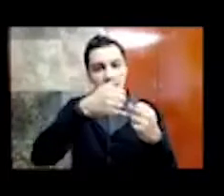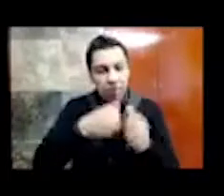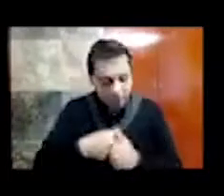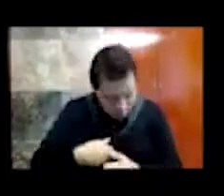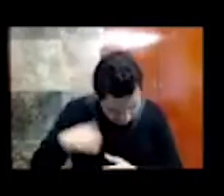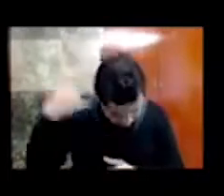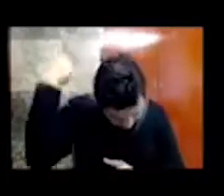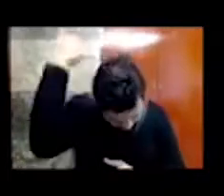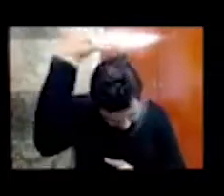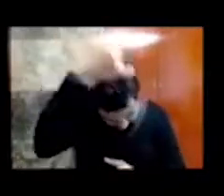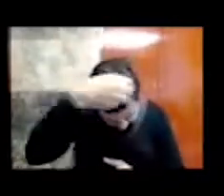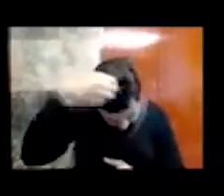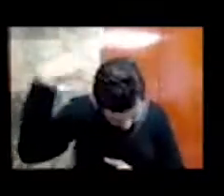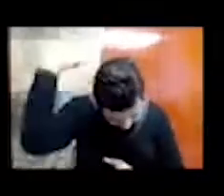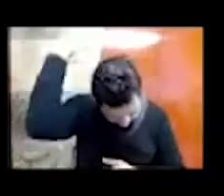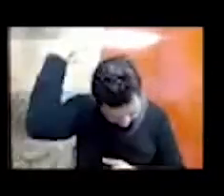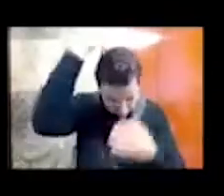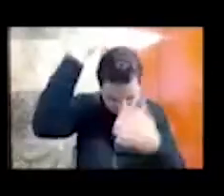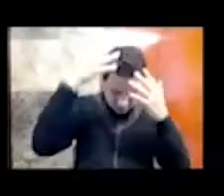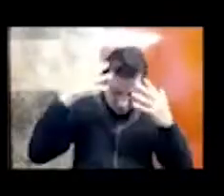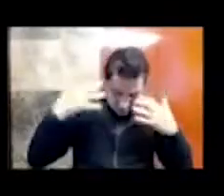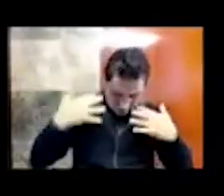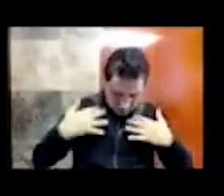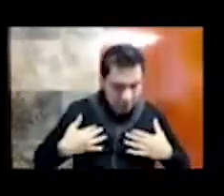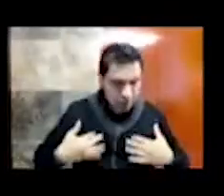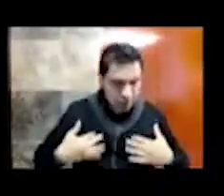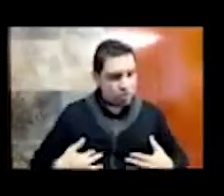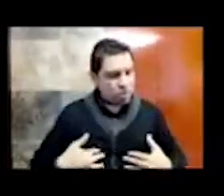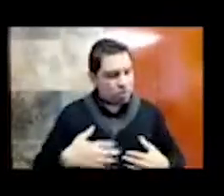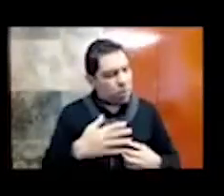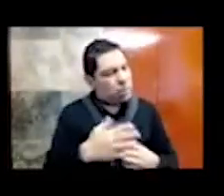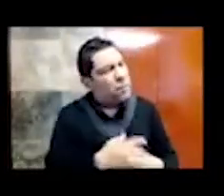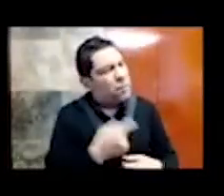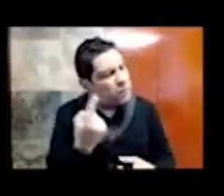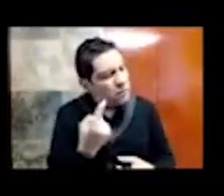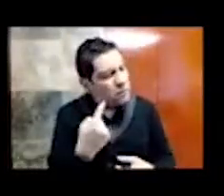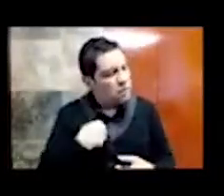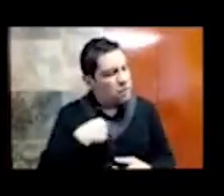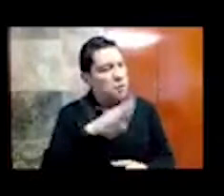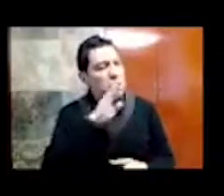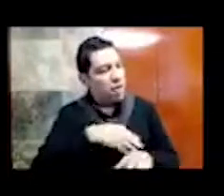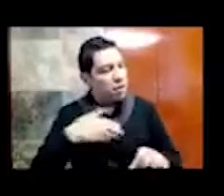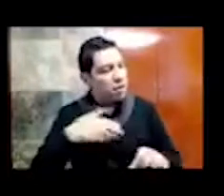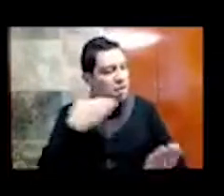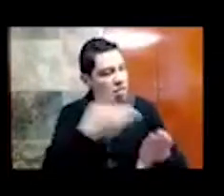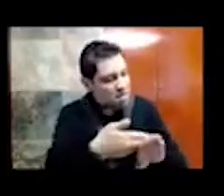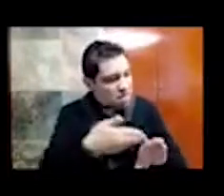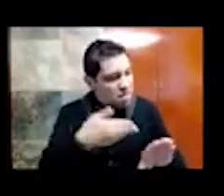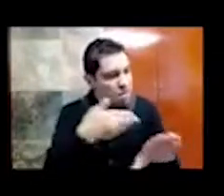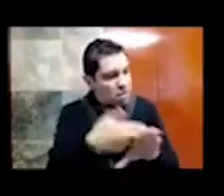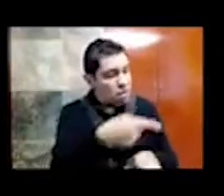yo tan malo contigo, tú me unges y me haces sentir de esta manera.